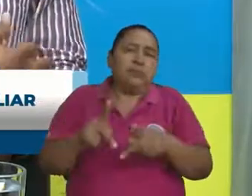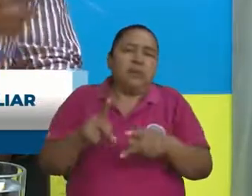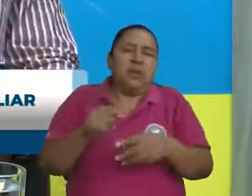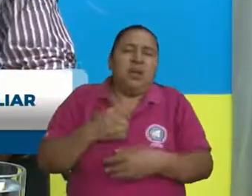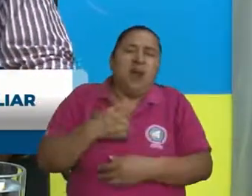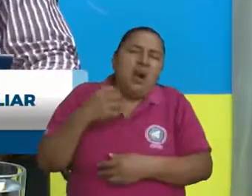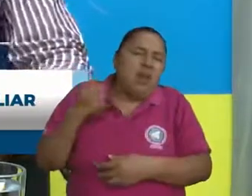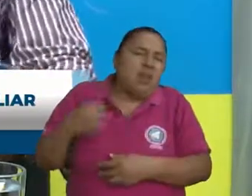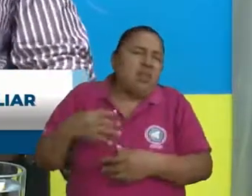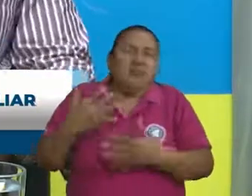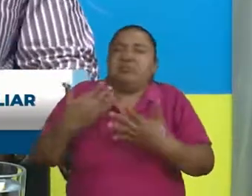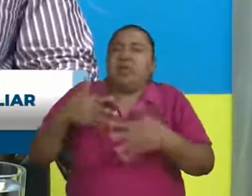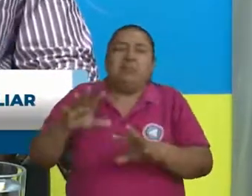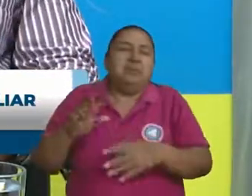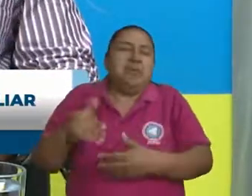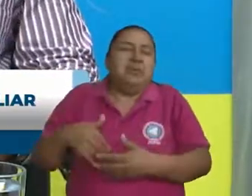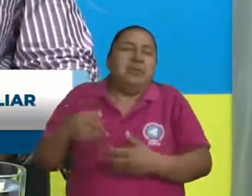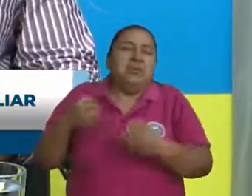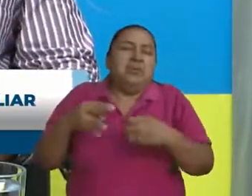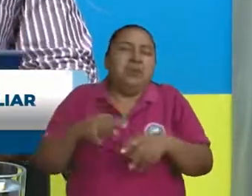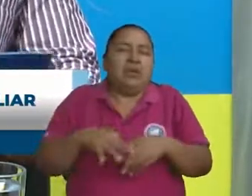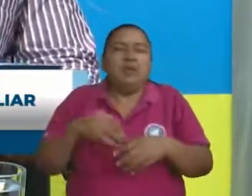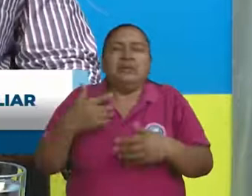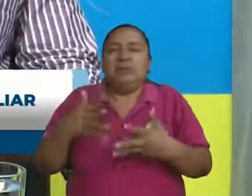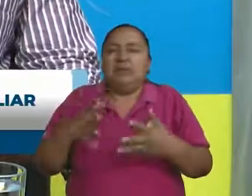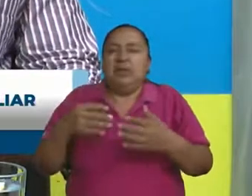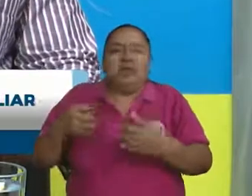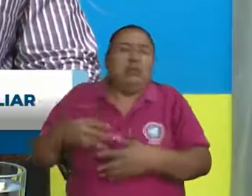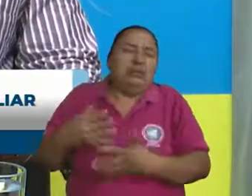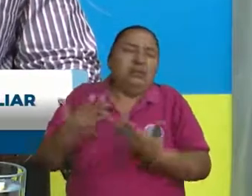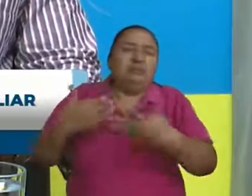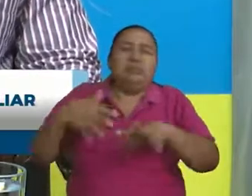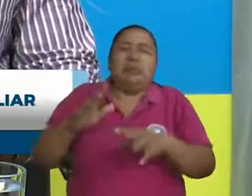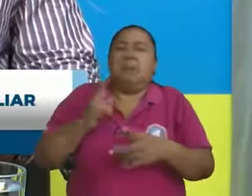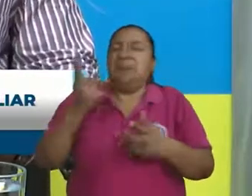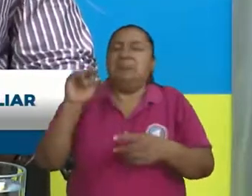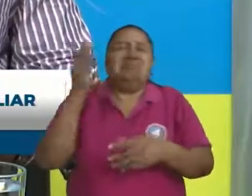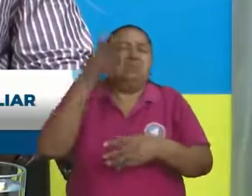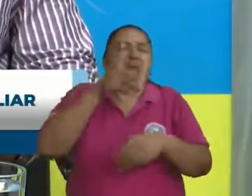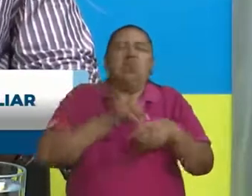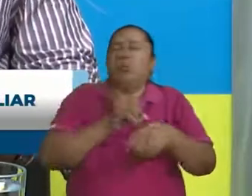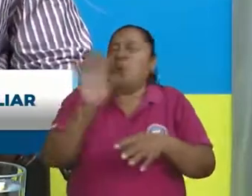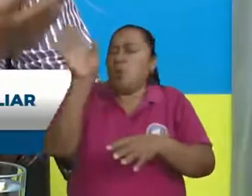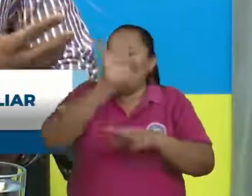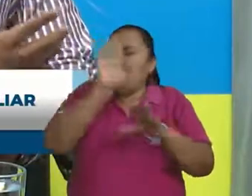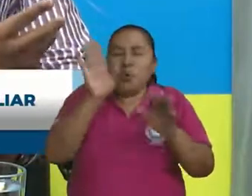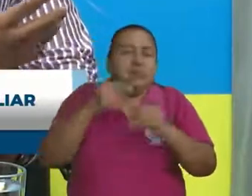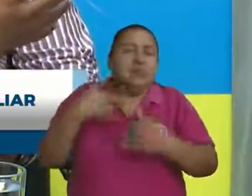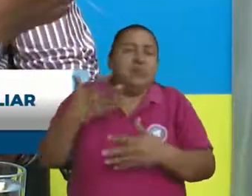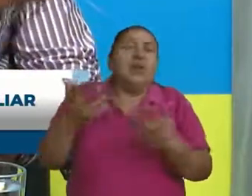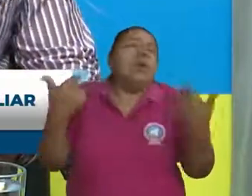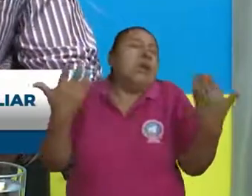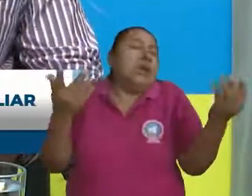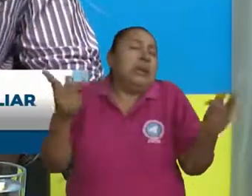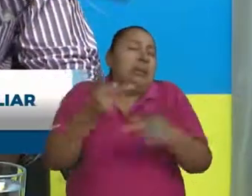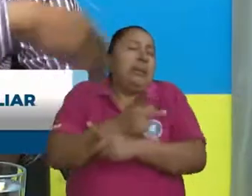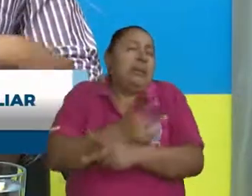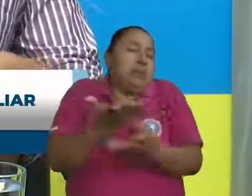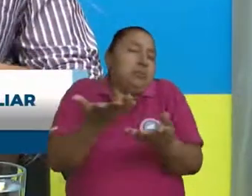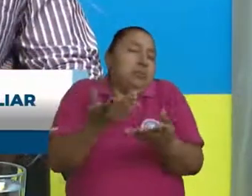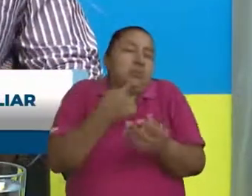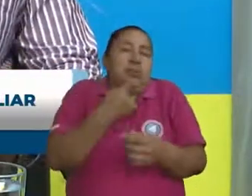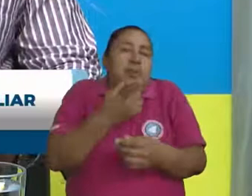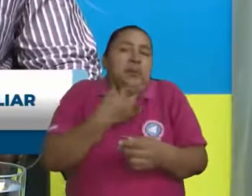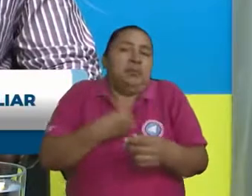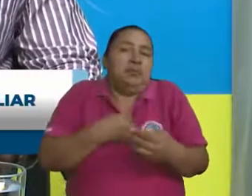caso? Es decir, siente los síntomas, no va. ¿Cuál es lo más grave que pueda pasar, aparte de lo que me acaba